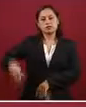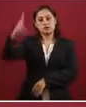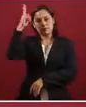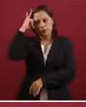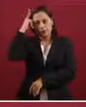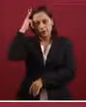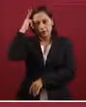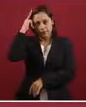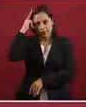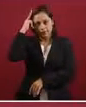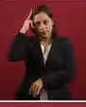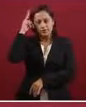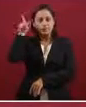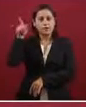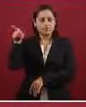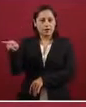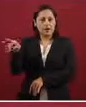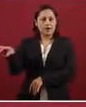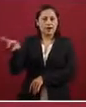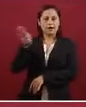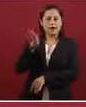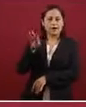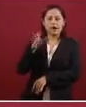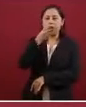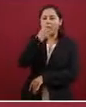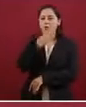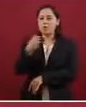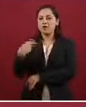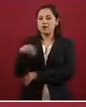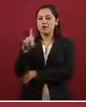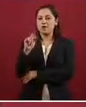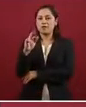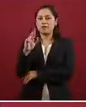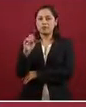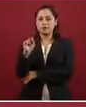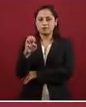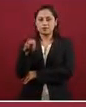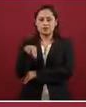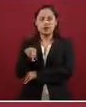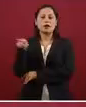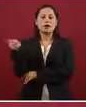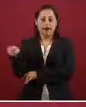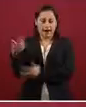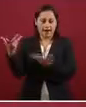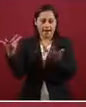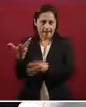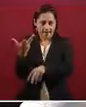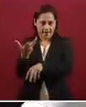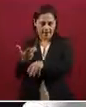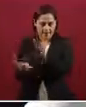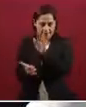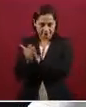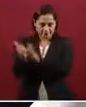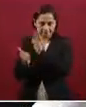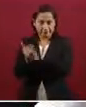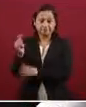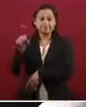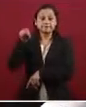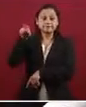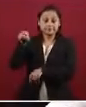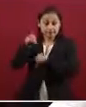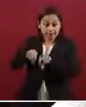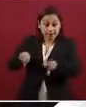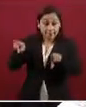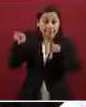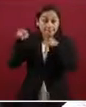contratista predilecto, Pearson, que fue el que hizo también el puerto de Veracruz en la época